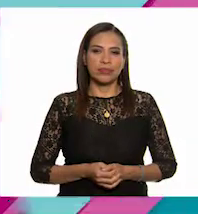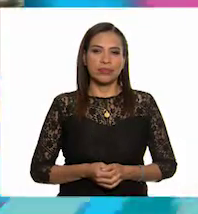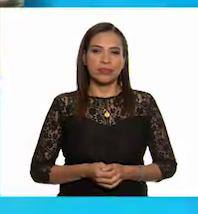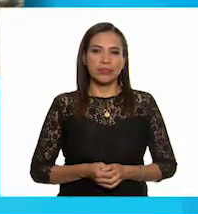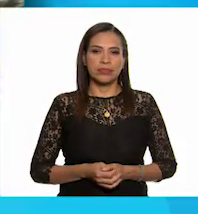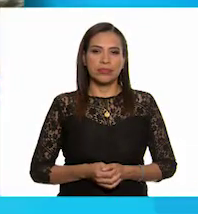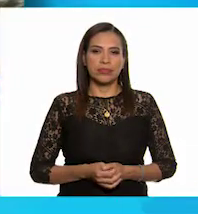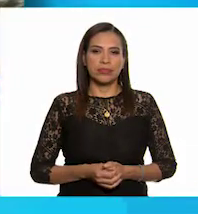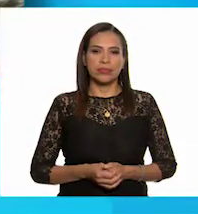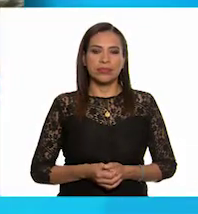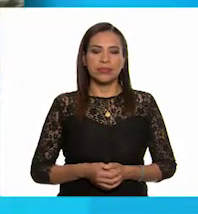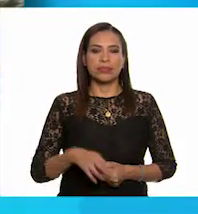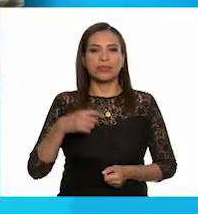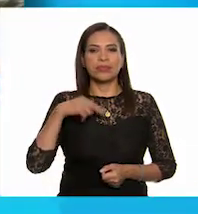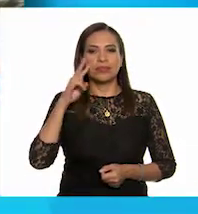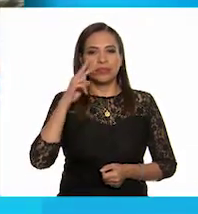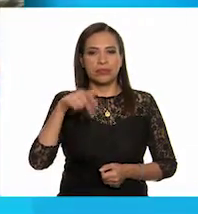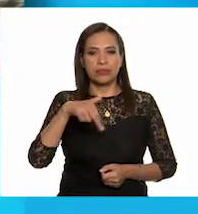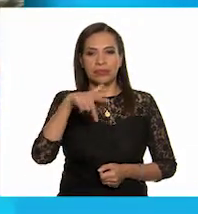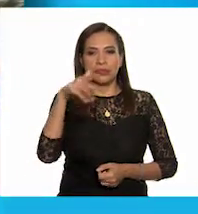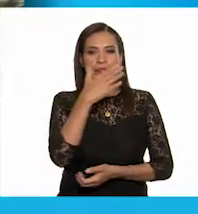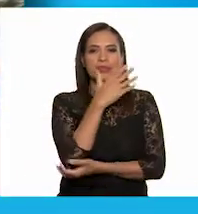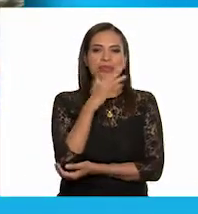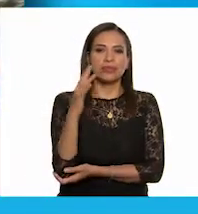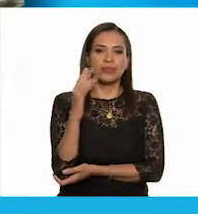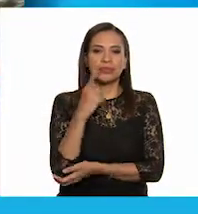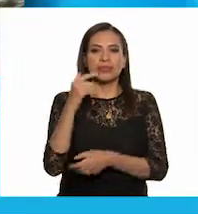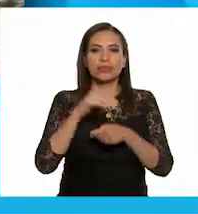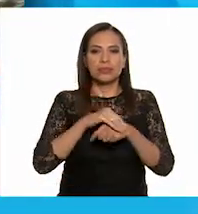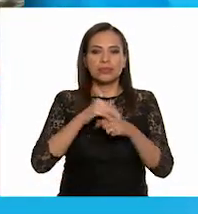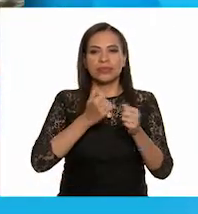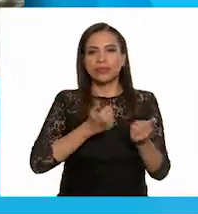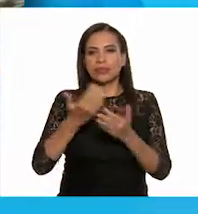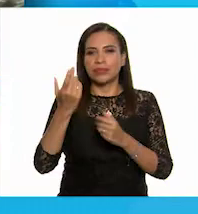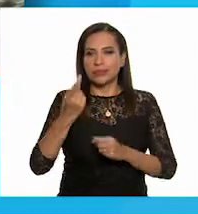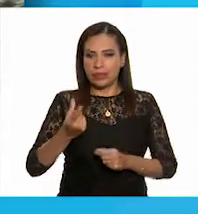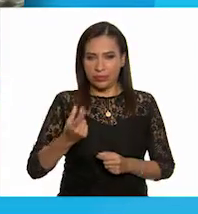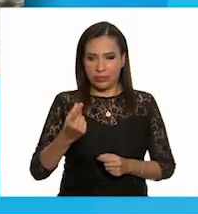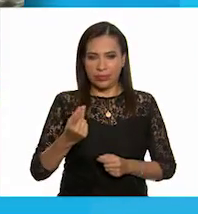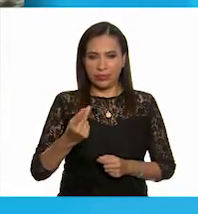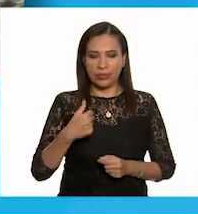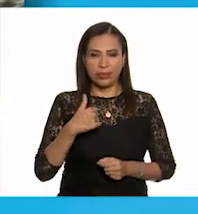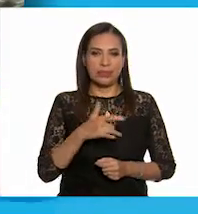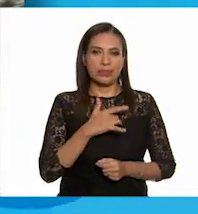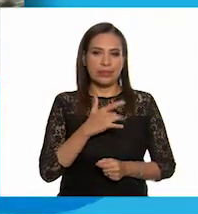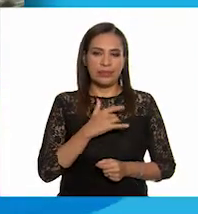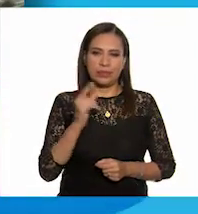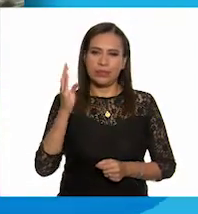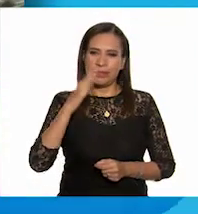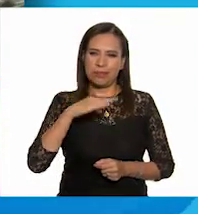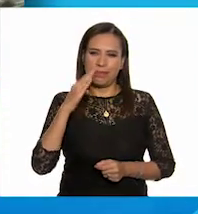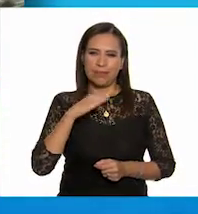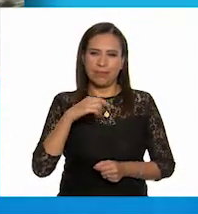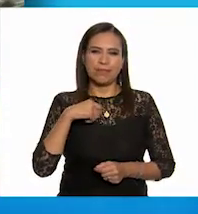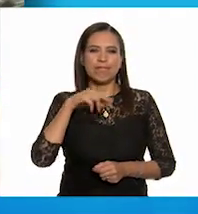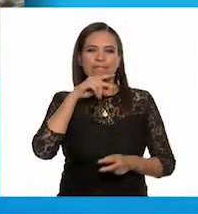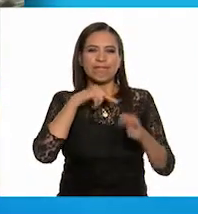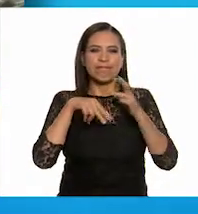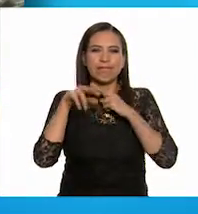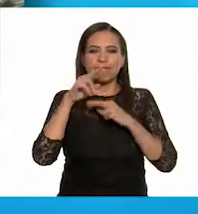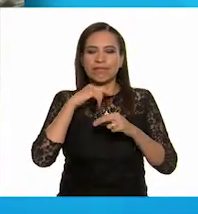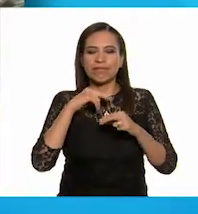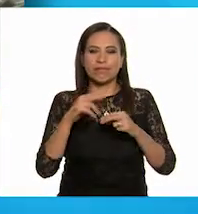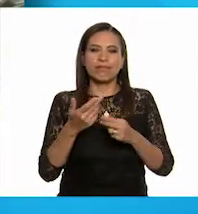Sí, un día de los que íbamos caminando en el bosque, un amiguito llevó a su perro. Me empecé a sentir un poco mal, como preocupado.